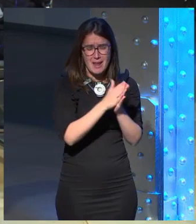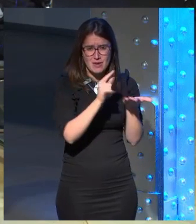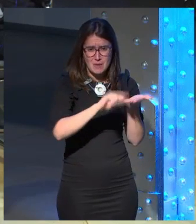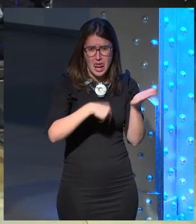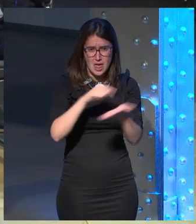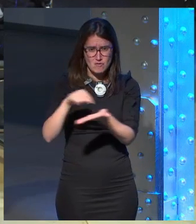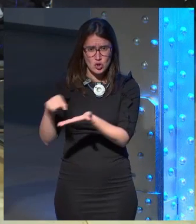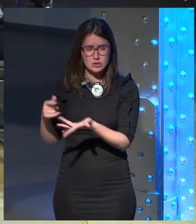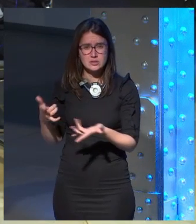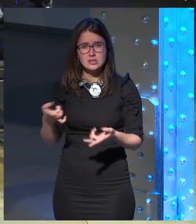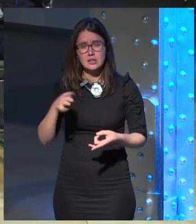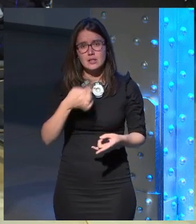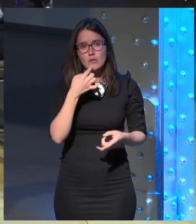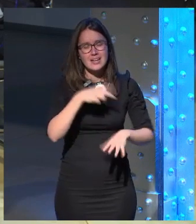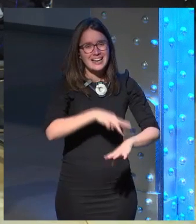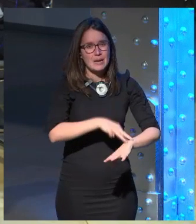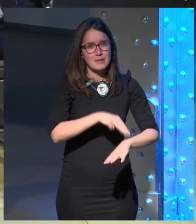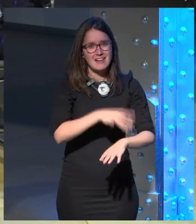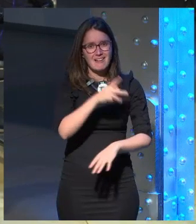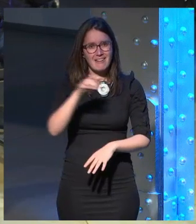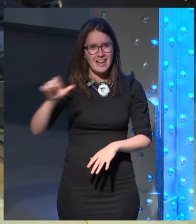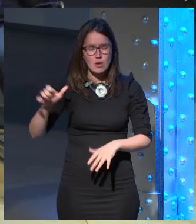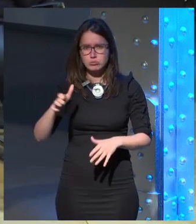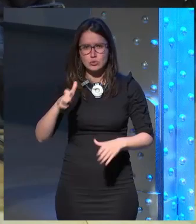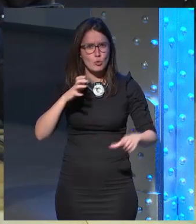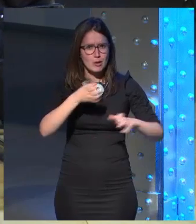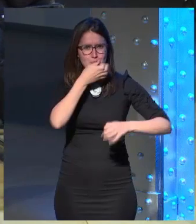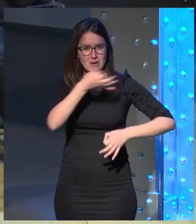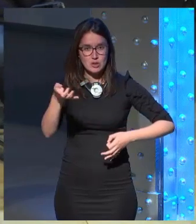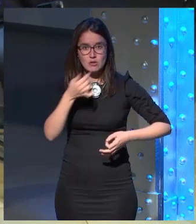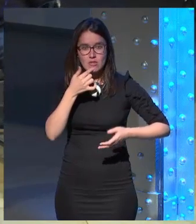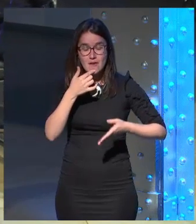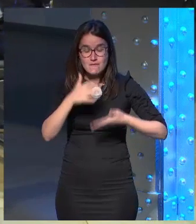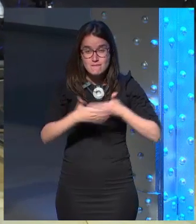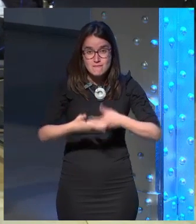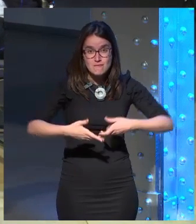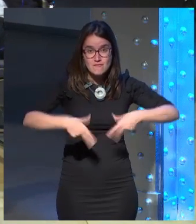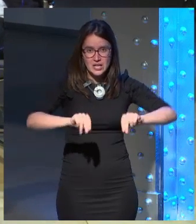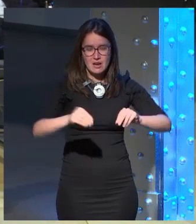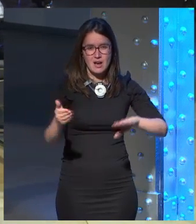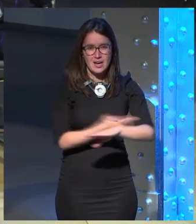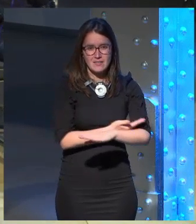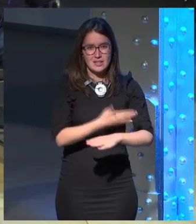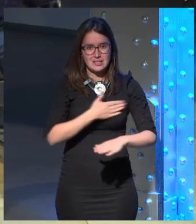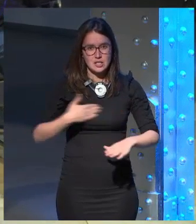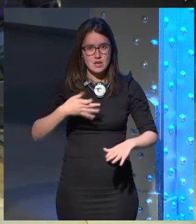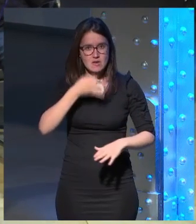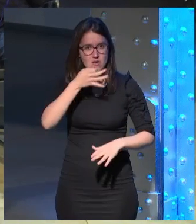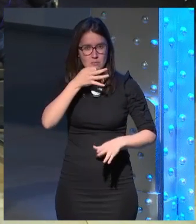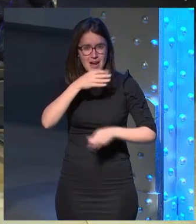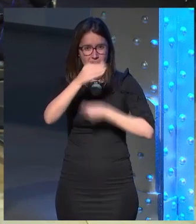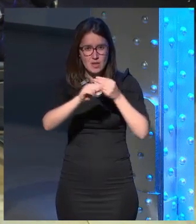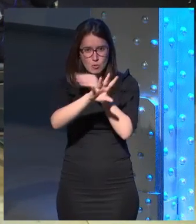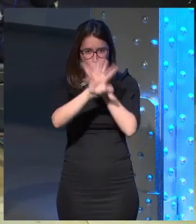Y también he de dar fe que el capitán Kelly es un gran comunicador porque me ha dicho, por favor, antes de cerrar esto, quiero hablar y terminar